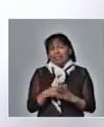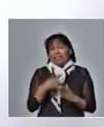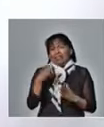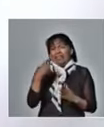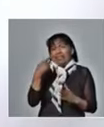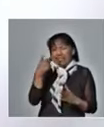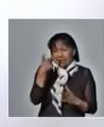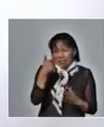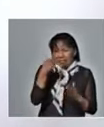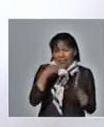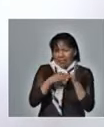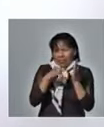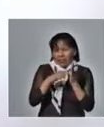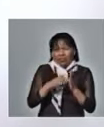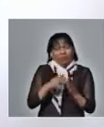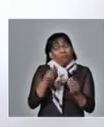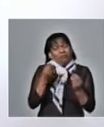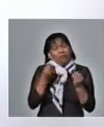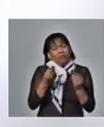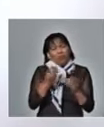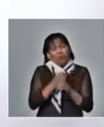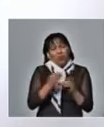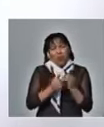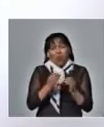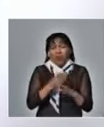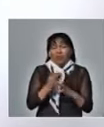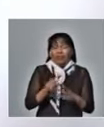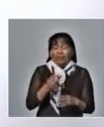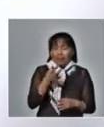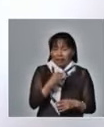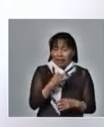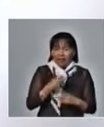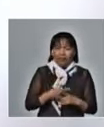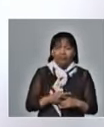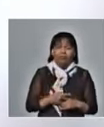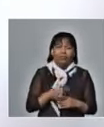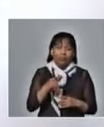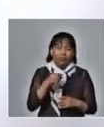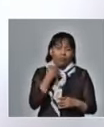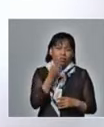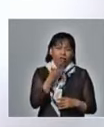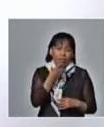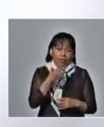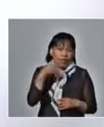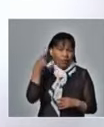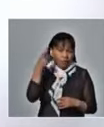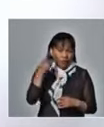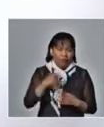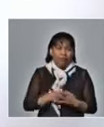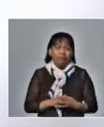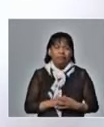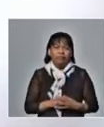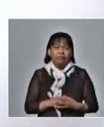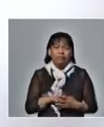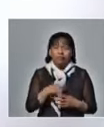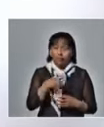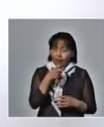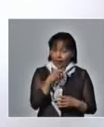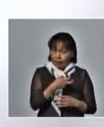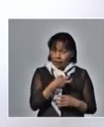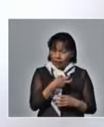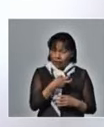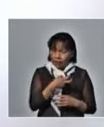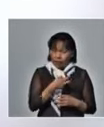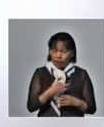esa naturaleza y en esa condición. Yo quiero decirles que en Puebla esto lo diseñó